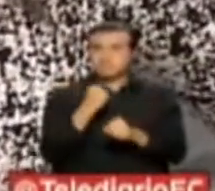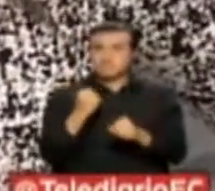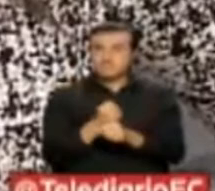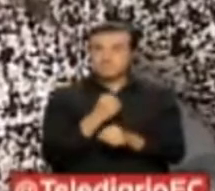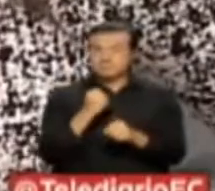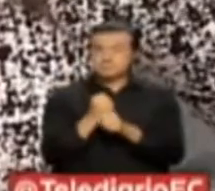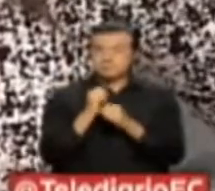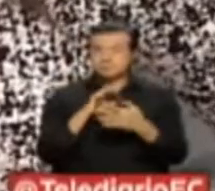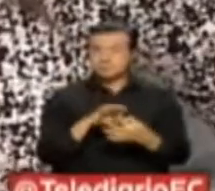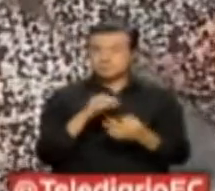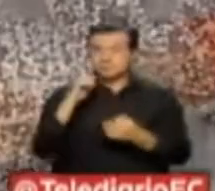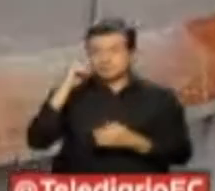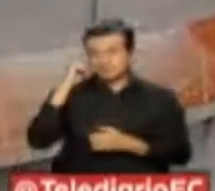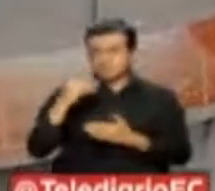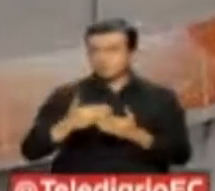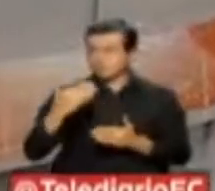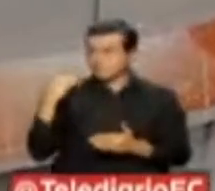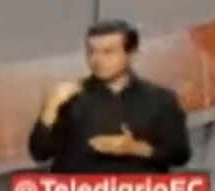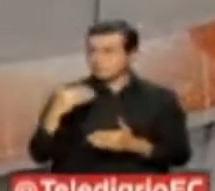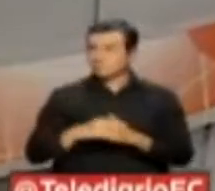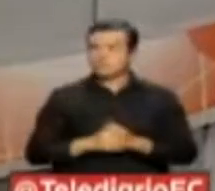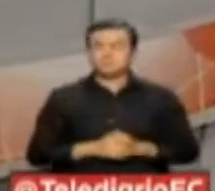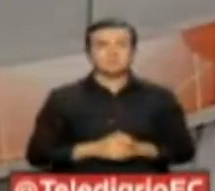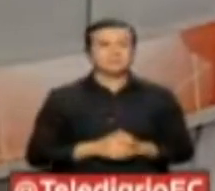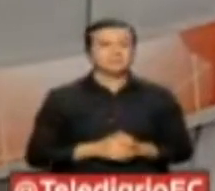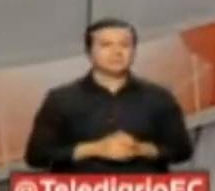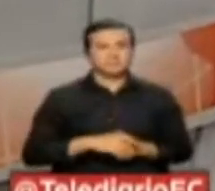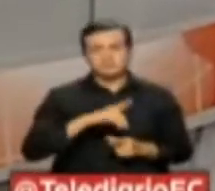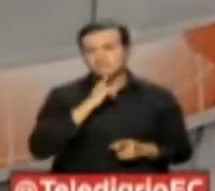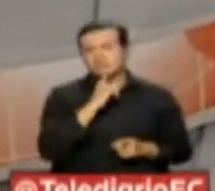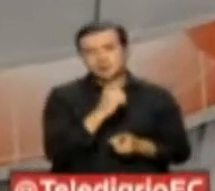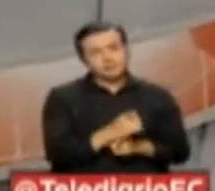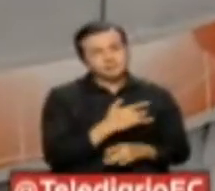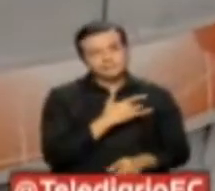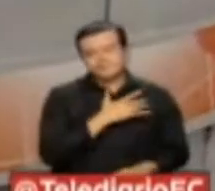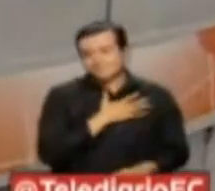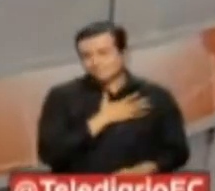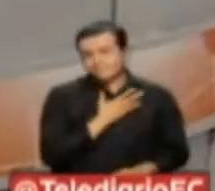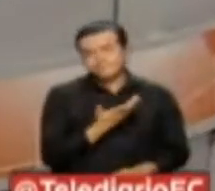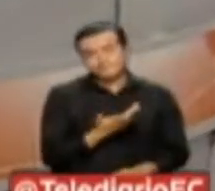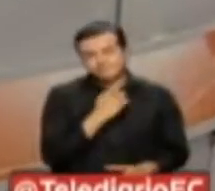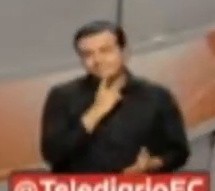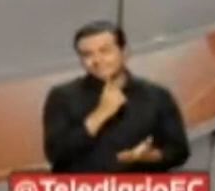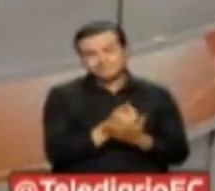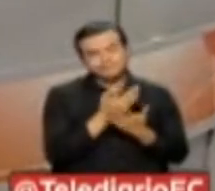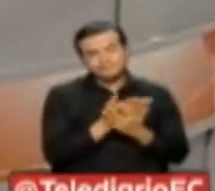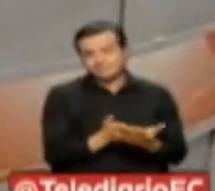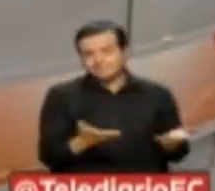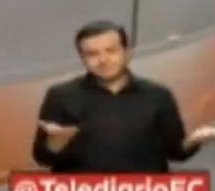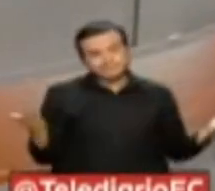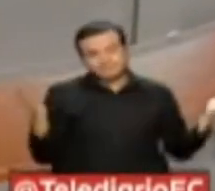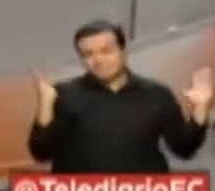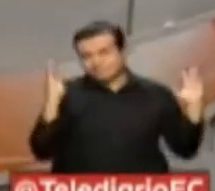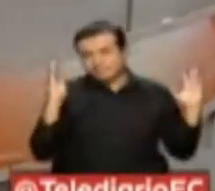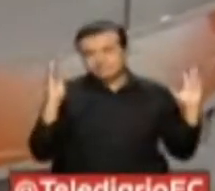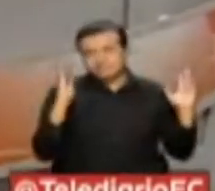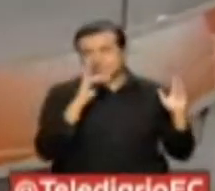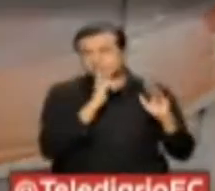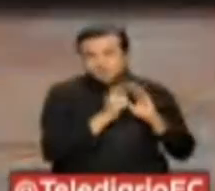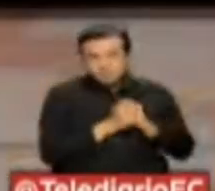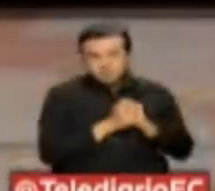y estaban ligados al gobierno anterior bueno eso es sus obvios lastimosamente son cosas que no se puede